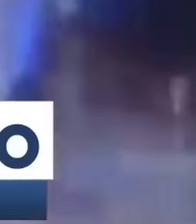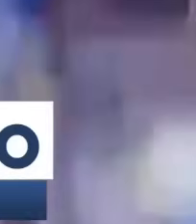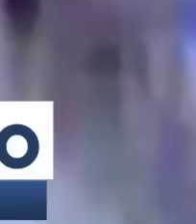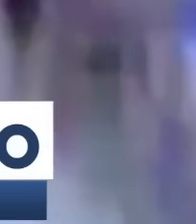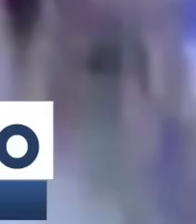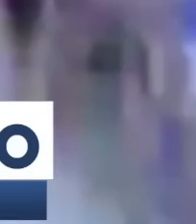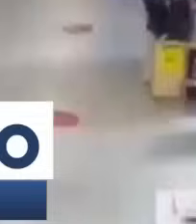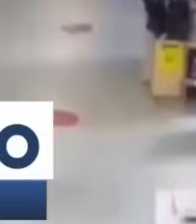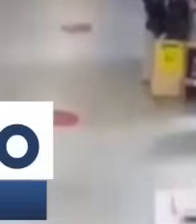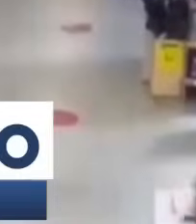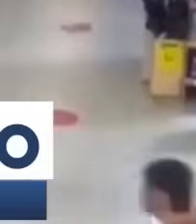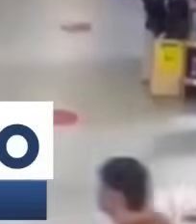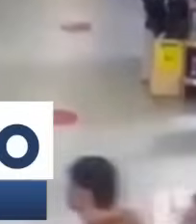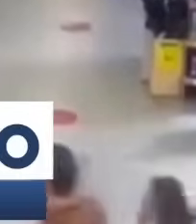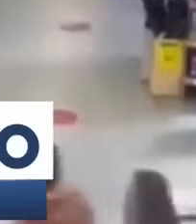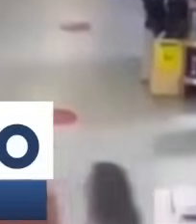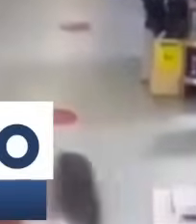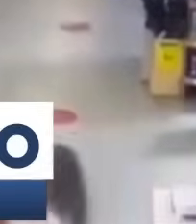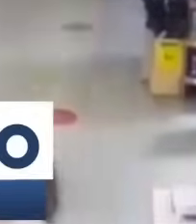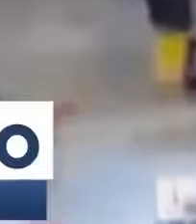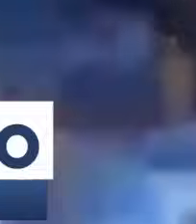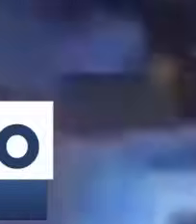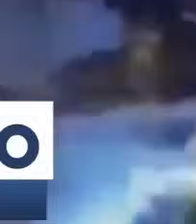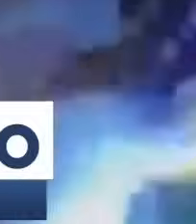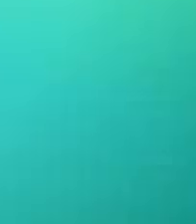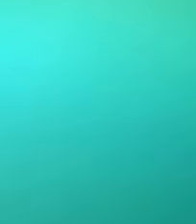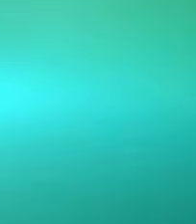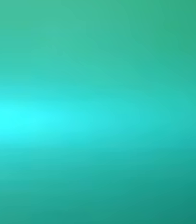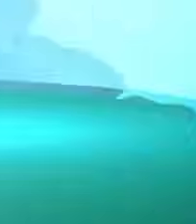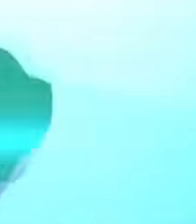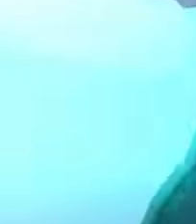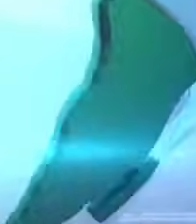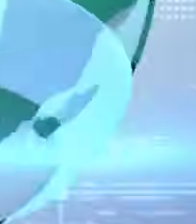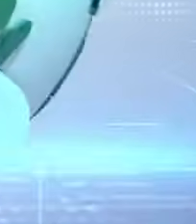Así empieza la noticia. Emisión Estelar.